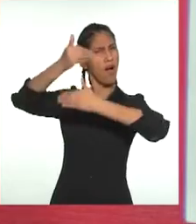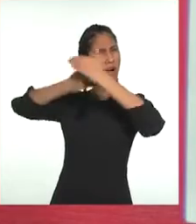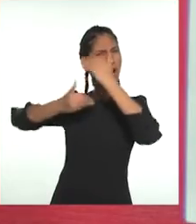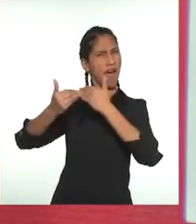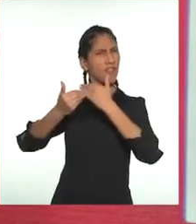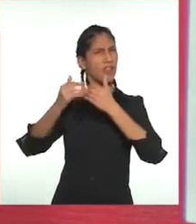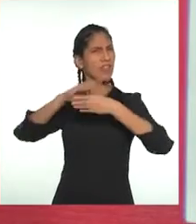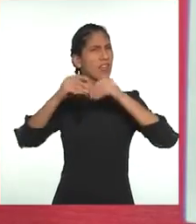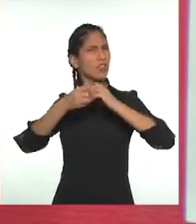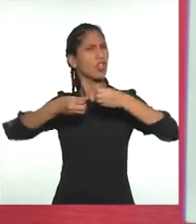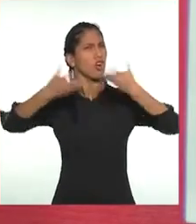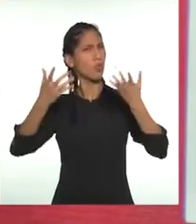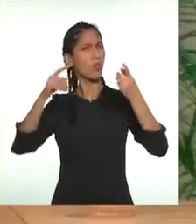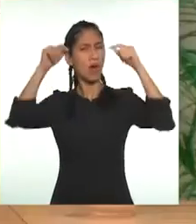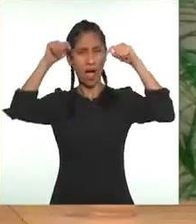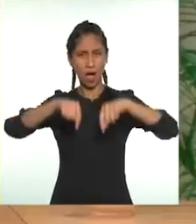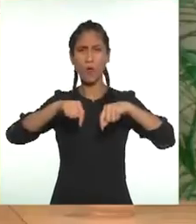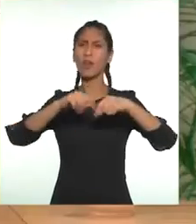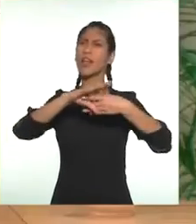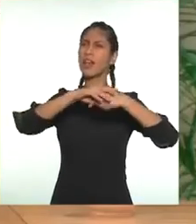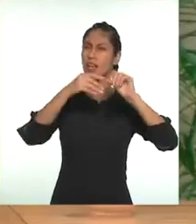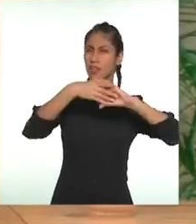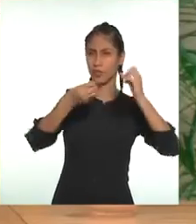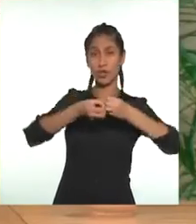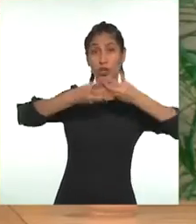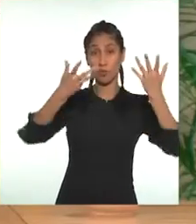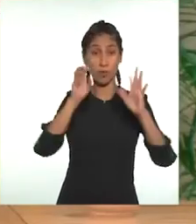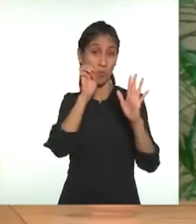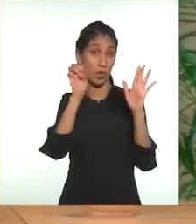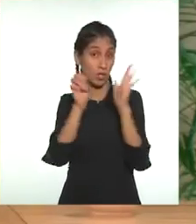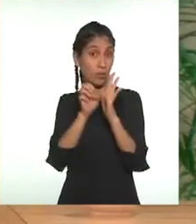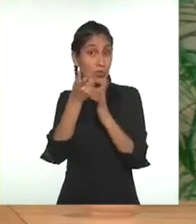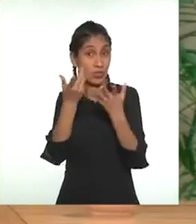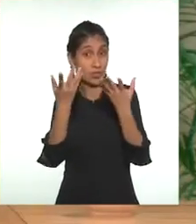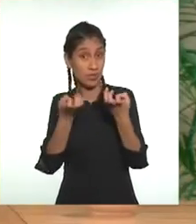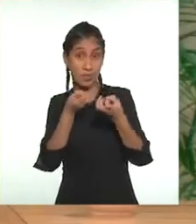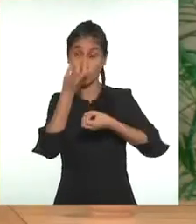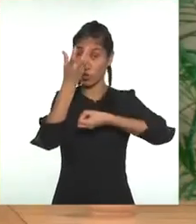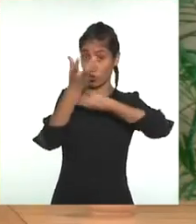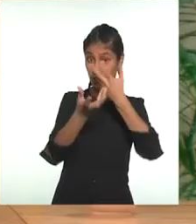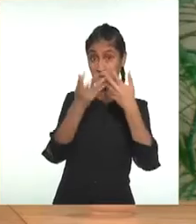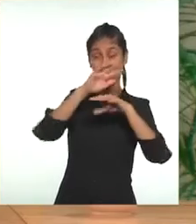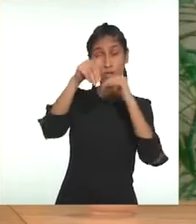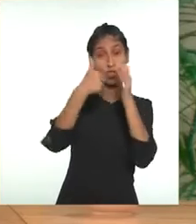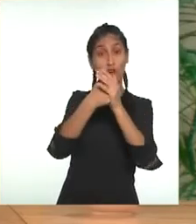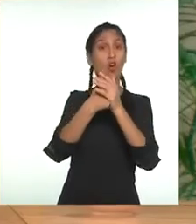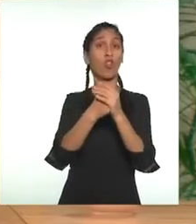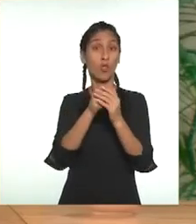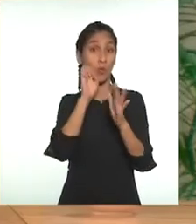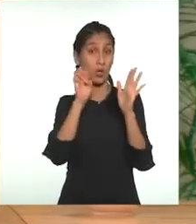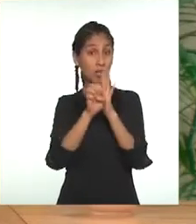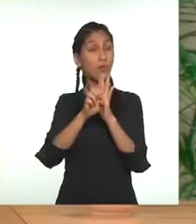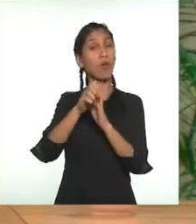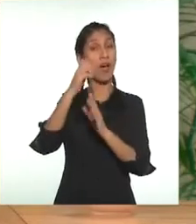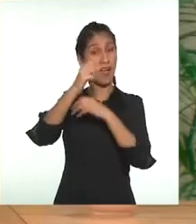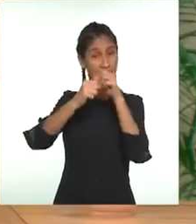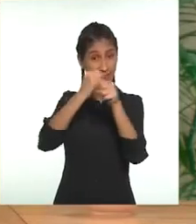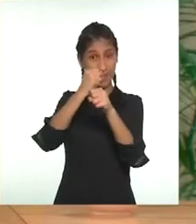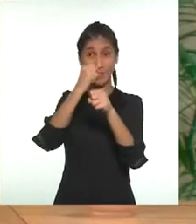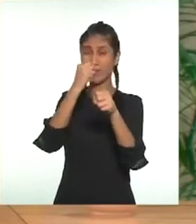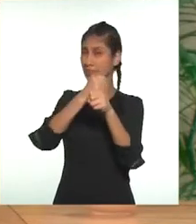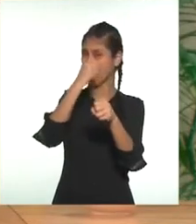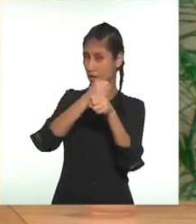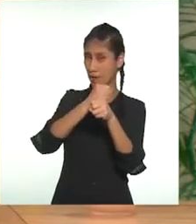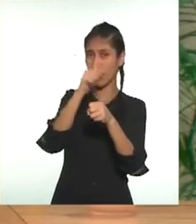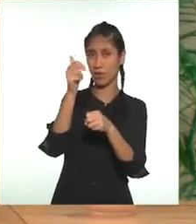cosas y otra que hable del presente. Por ejemplo, si la escena quiere contar que la arquitectura era exclusiva de los varones, los elementos que